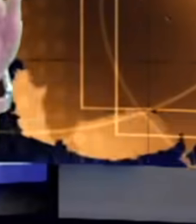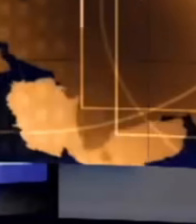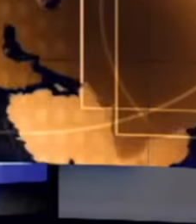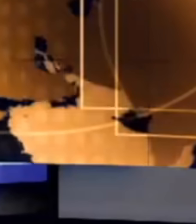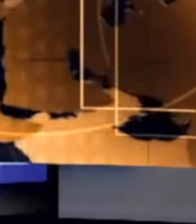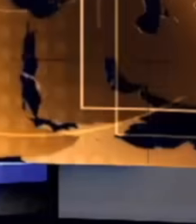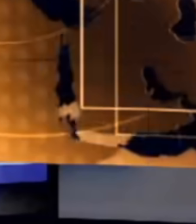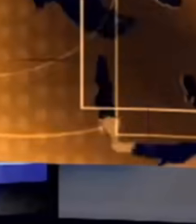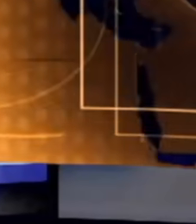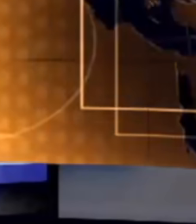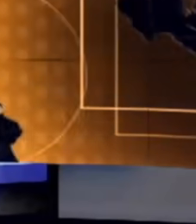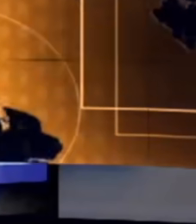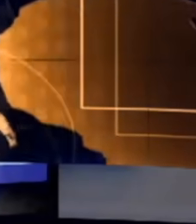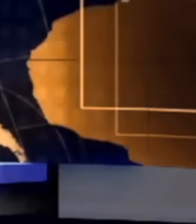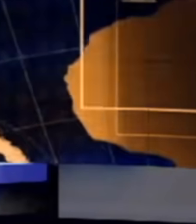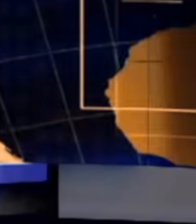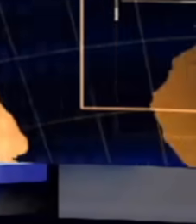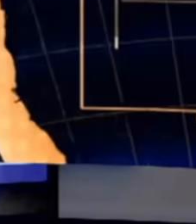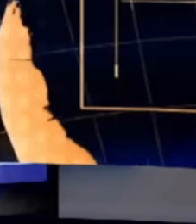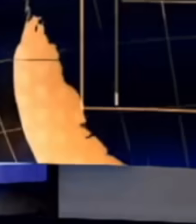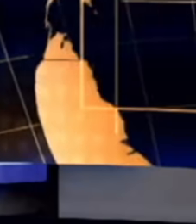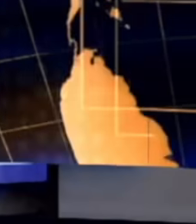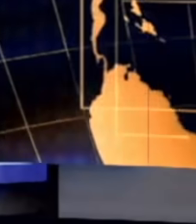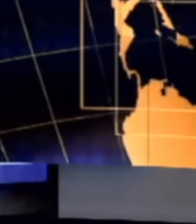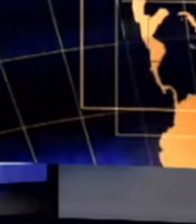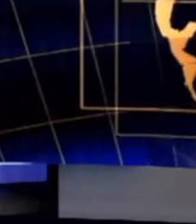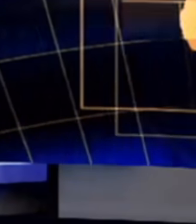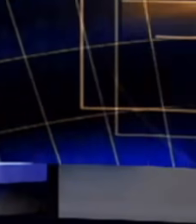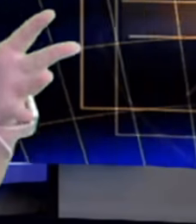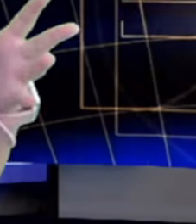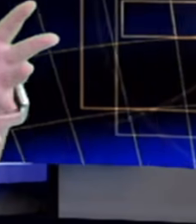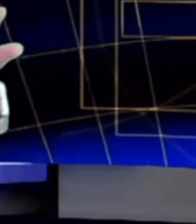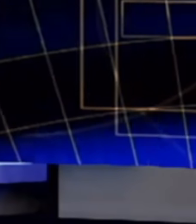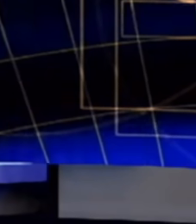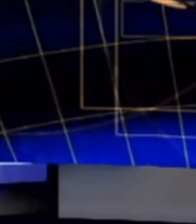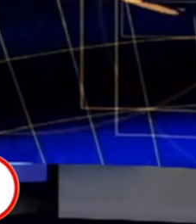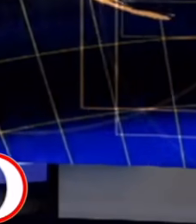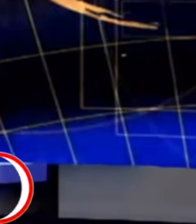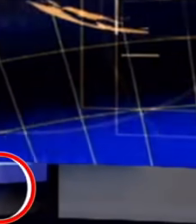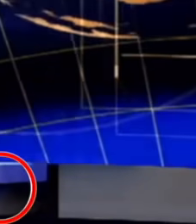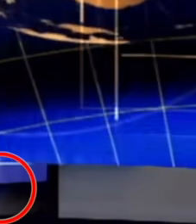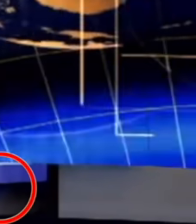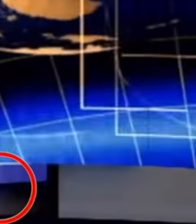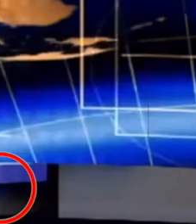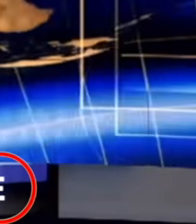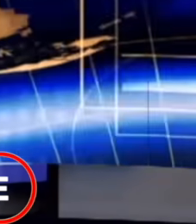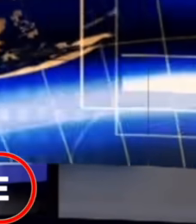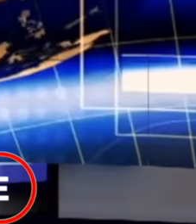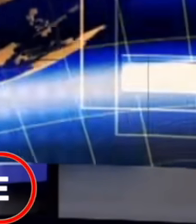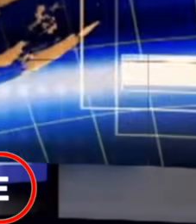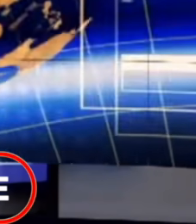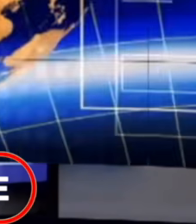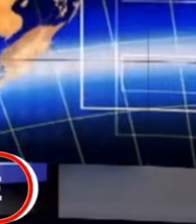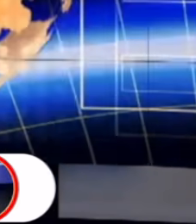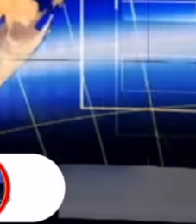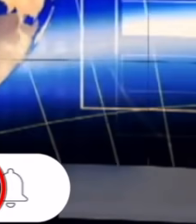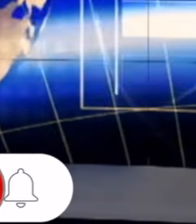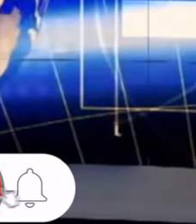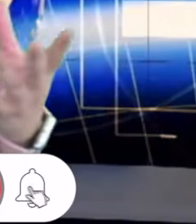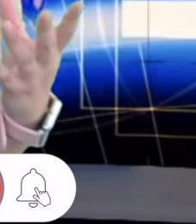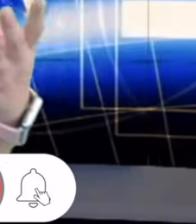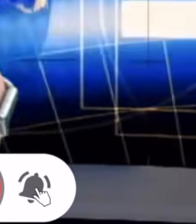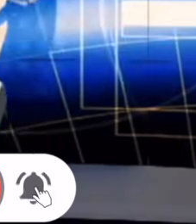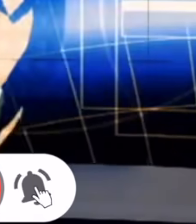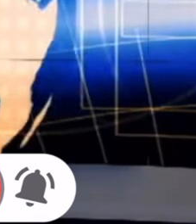hola que tal amigos bienvenidos a este su canal fuerza 43 este espacio para llevarles la mejor información de lo que va pasando en méxico y el mundo entero